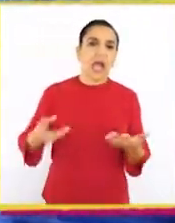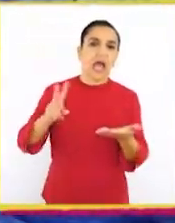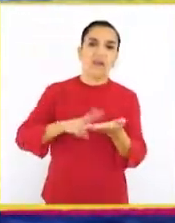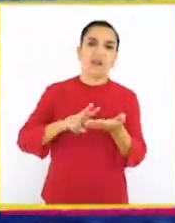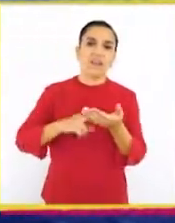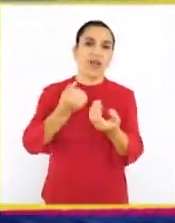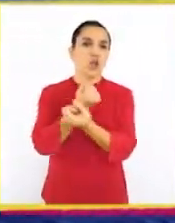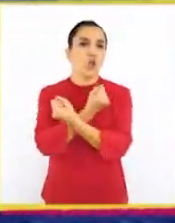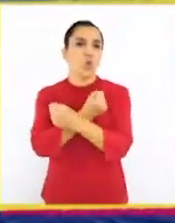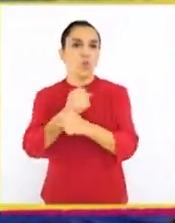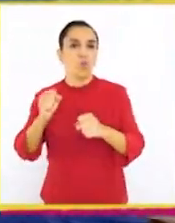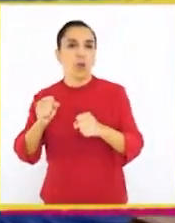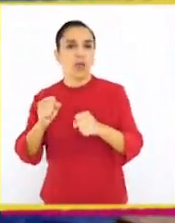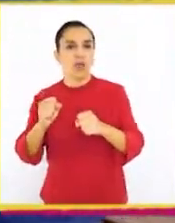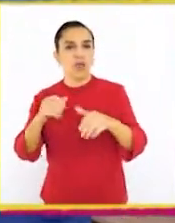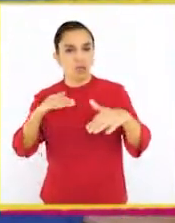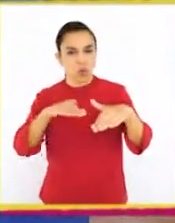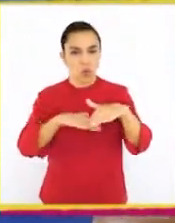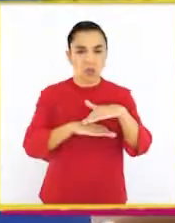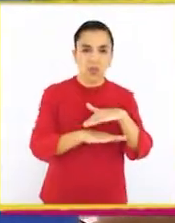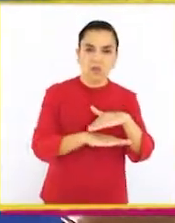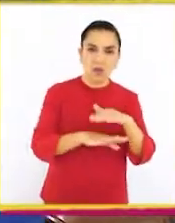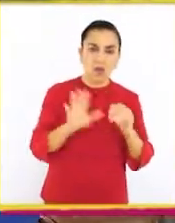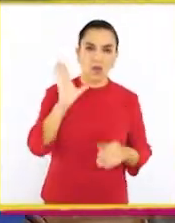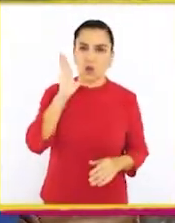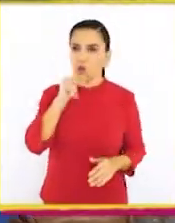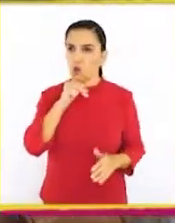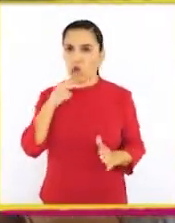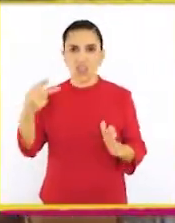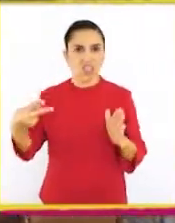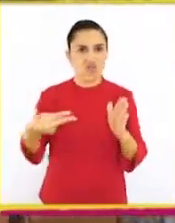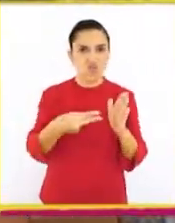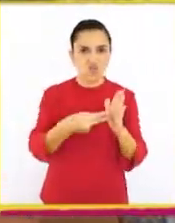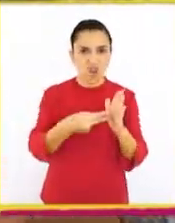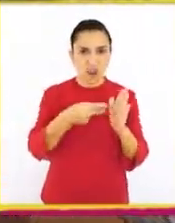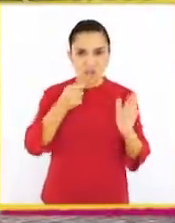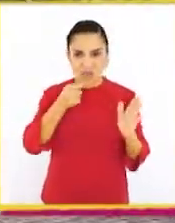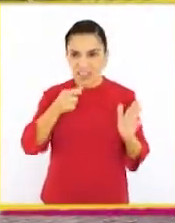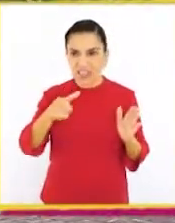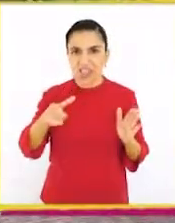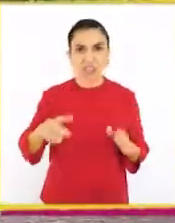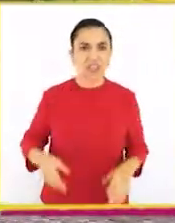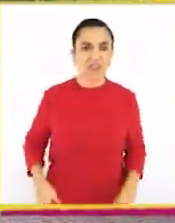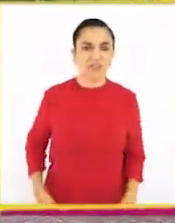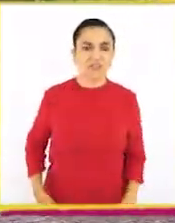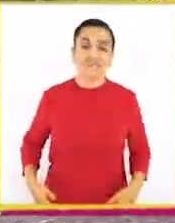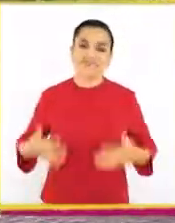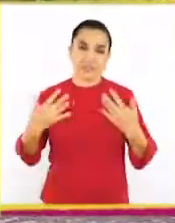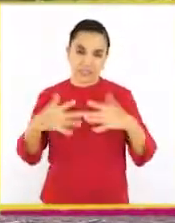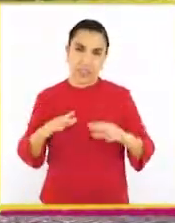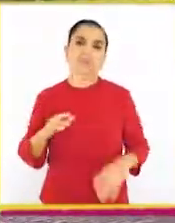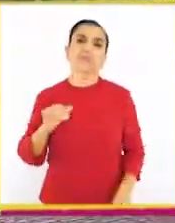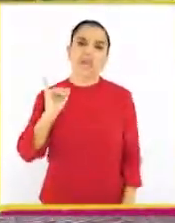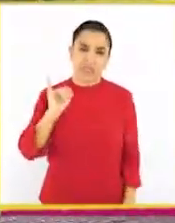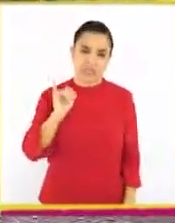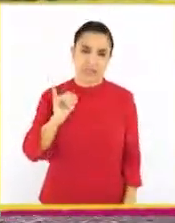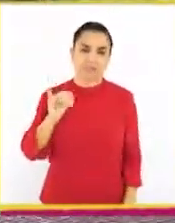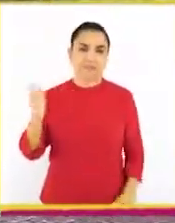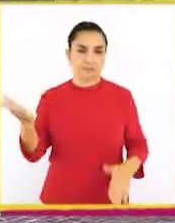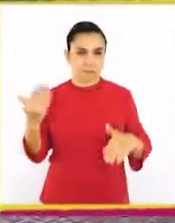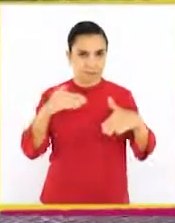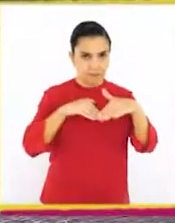Ah, es verdad que no lo puedo llevar porque no hay dónde enchufarlo para cargar la batería. Ya, esto